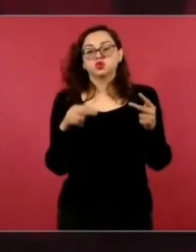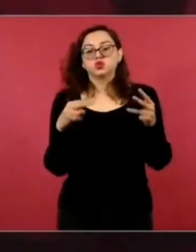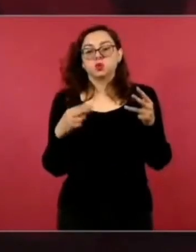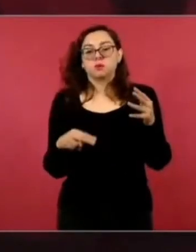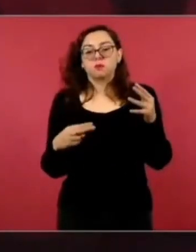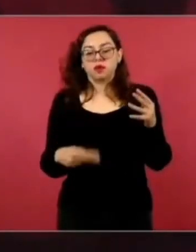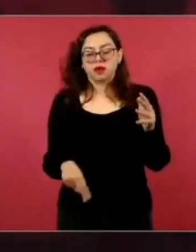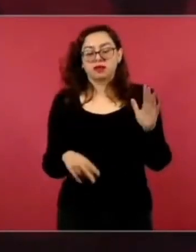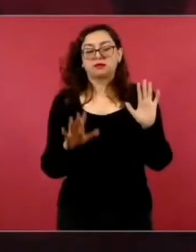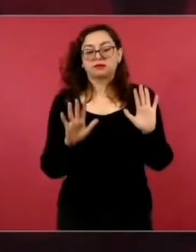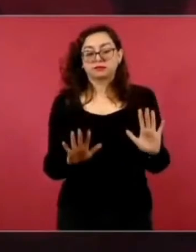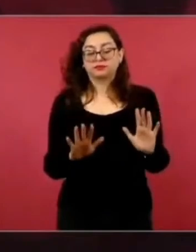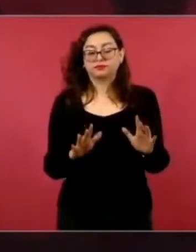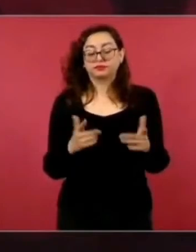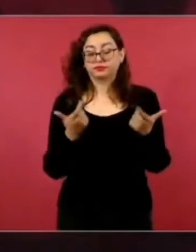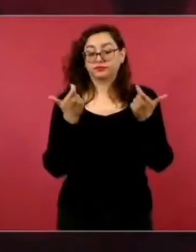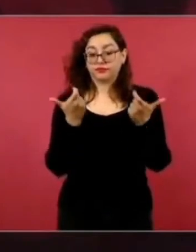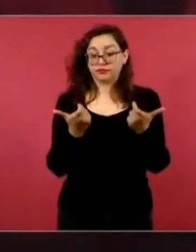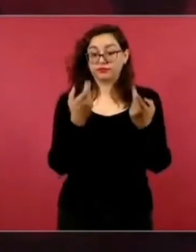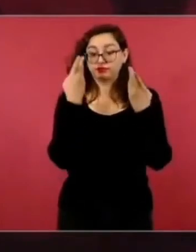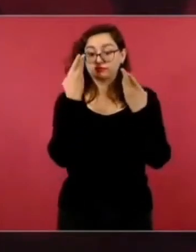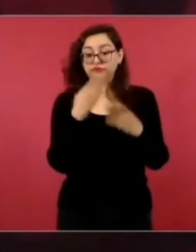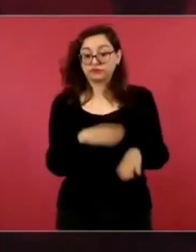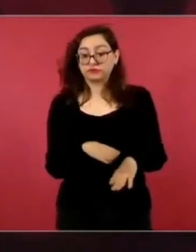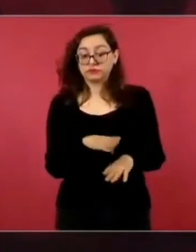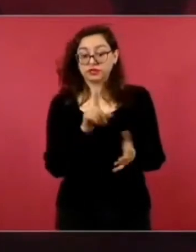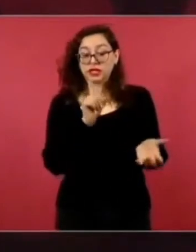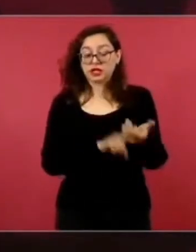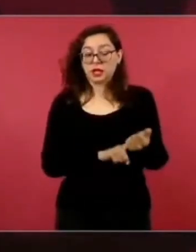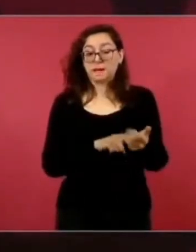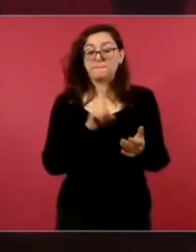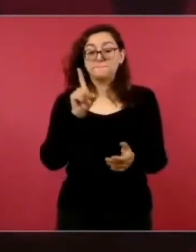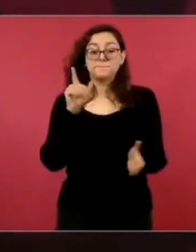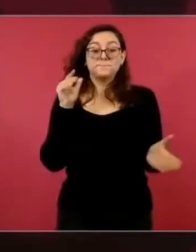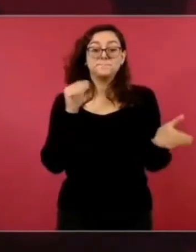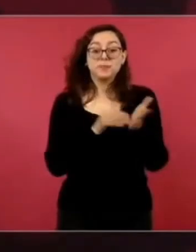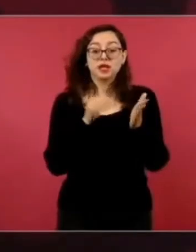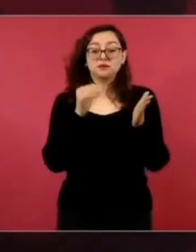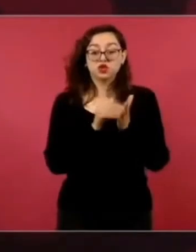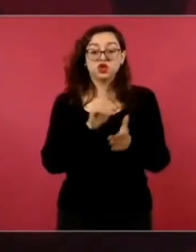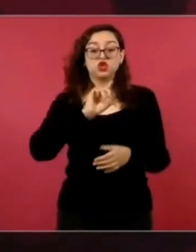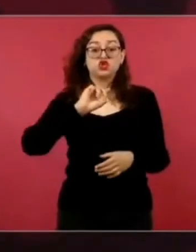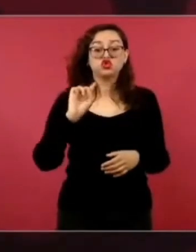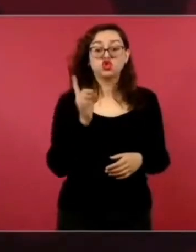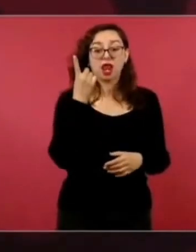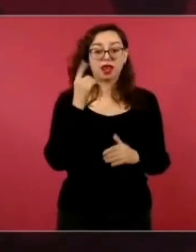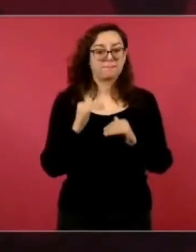poseían más de $1,000 millones de capital.